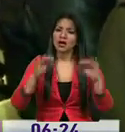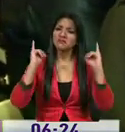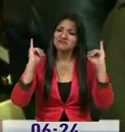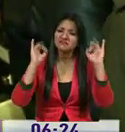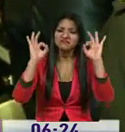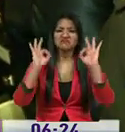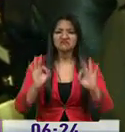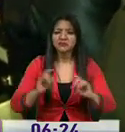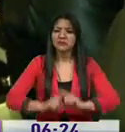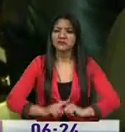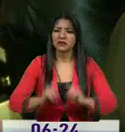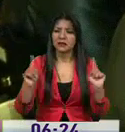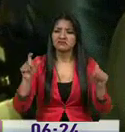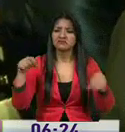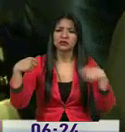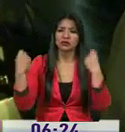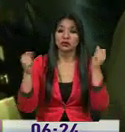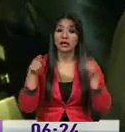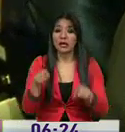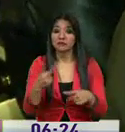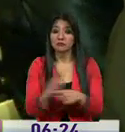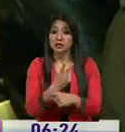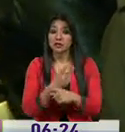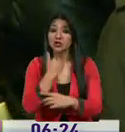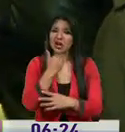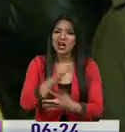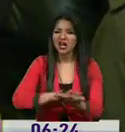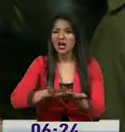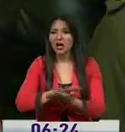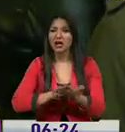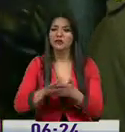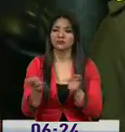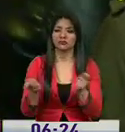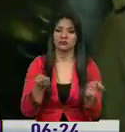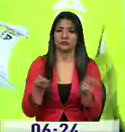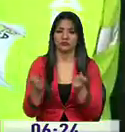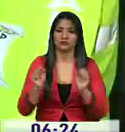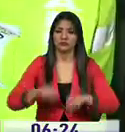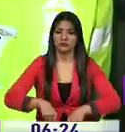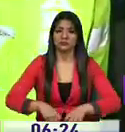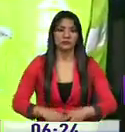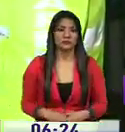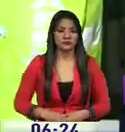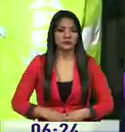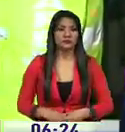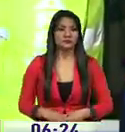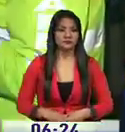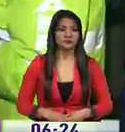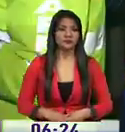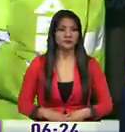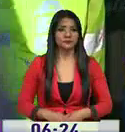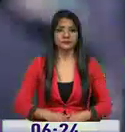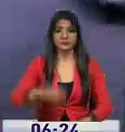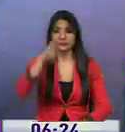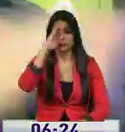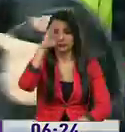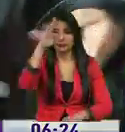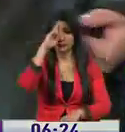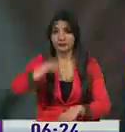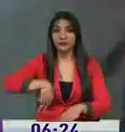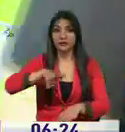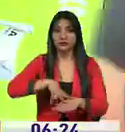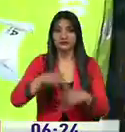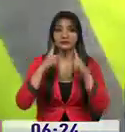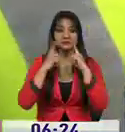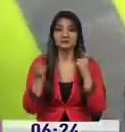donde de alguna manera se podría generar algún tipo de desorden, algún tipo de alteración del orden público. Así también, la Policía Nacional realizó un